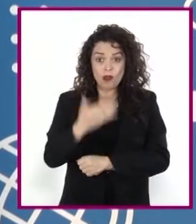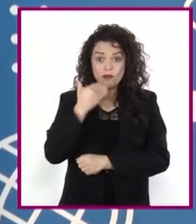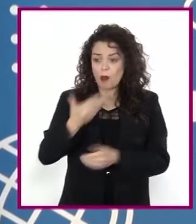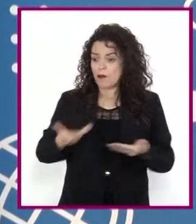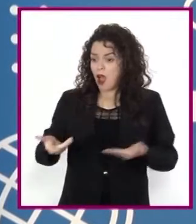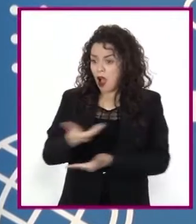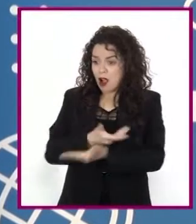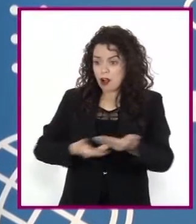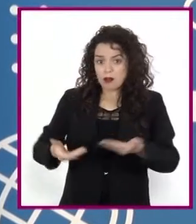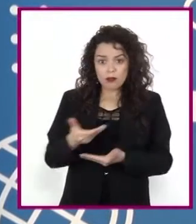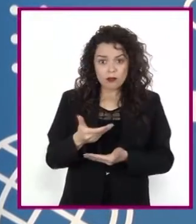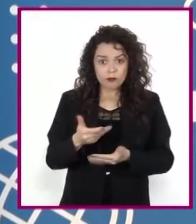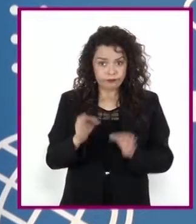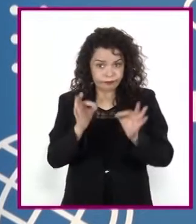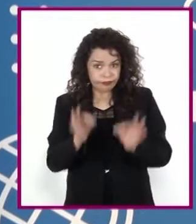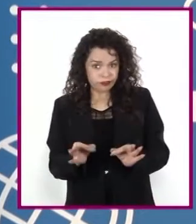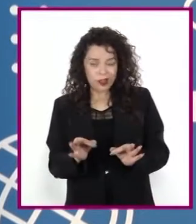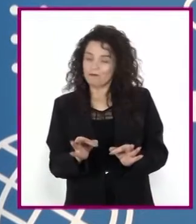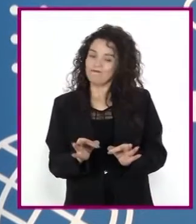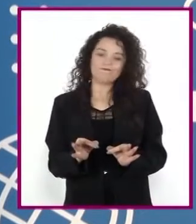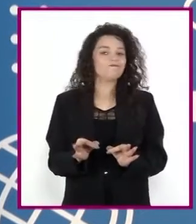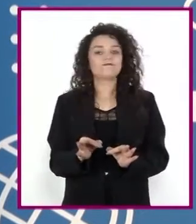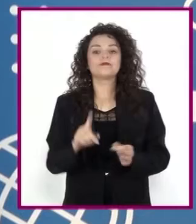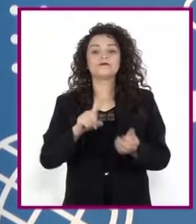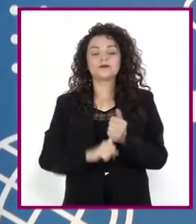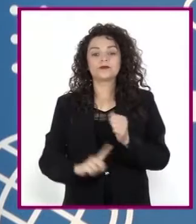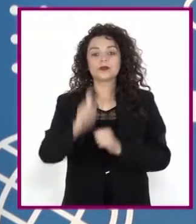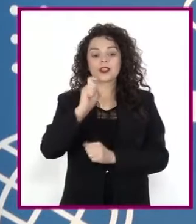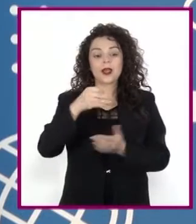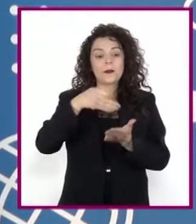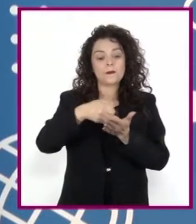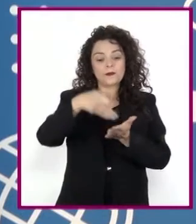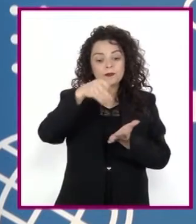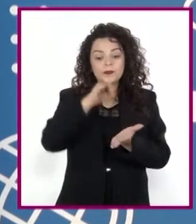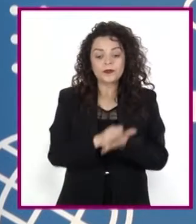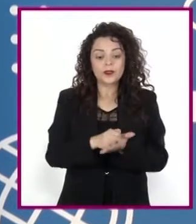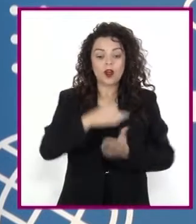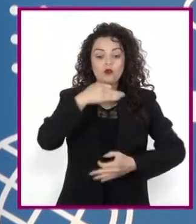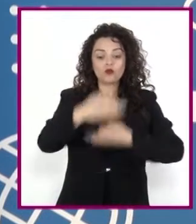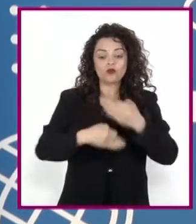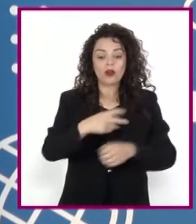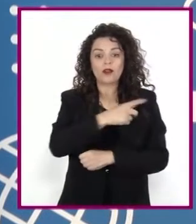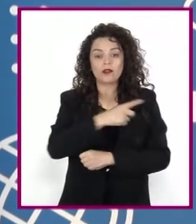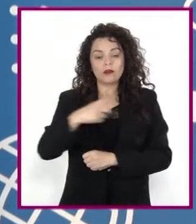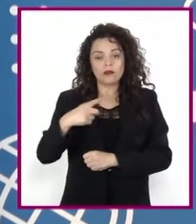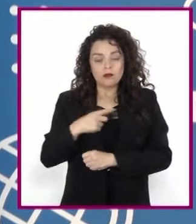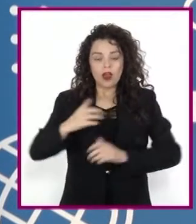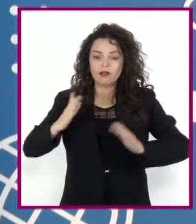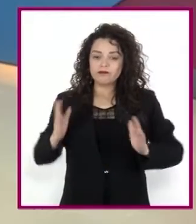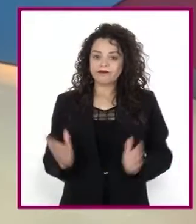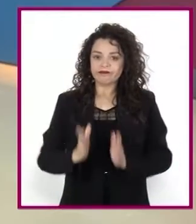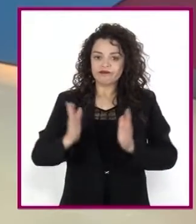convivencia, sino también un valor y una virtud que todas y todos debemos cultivar.